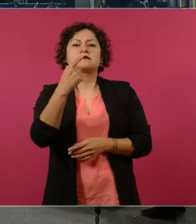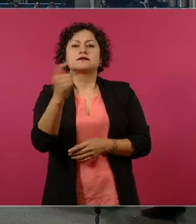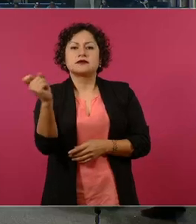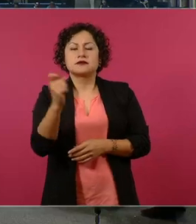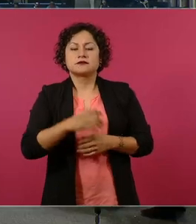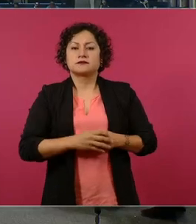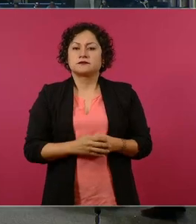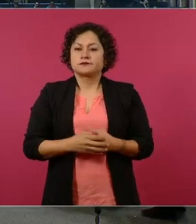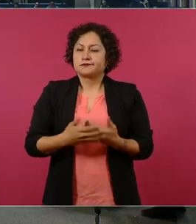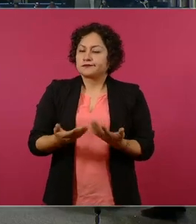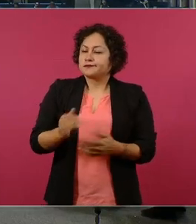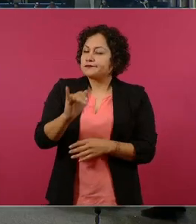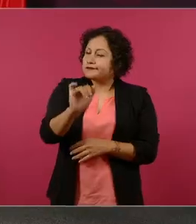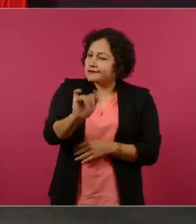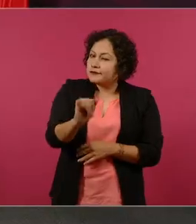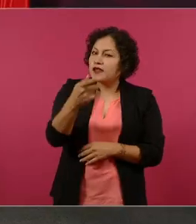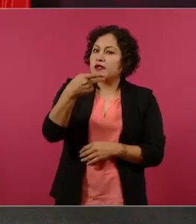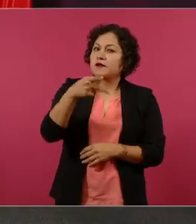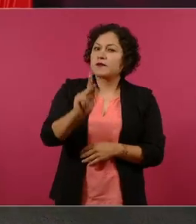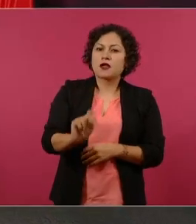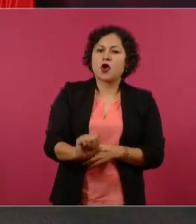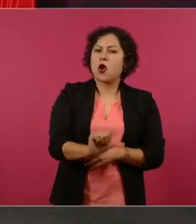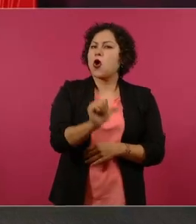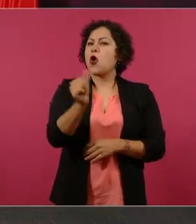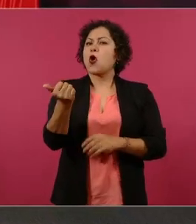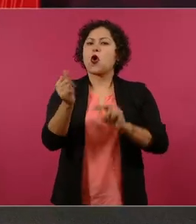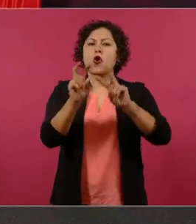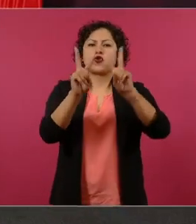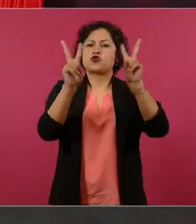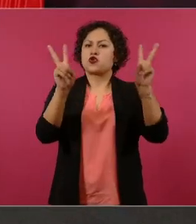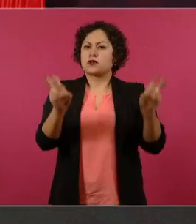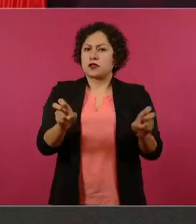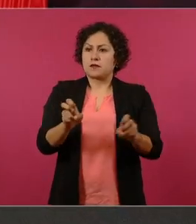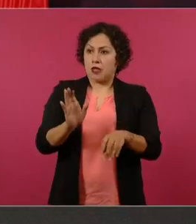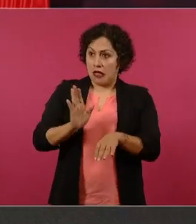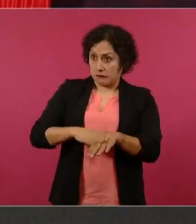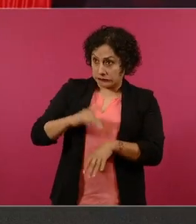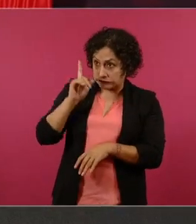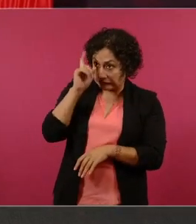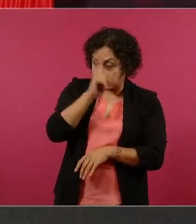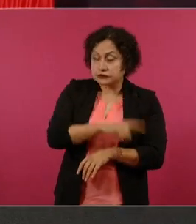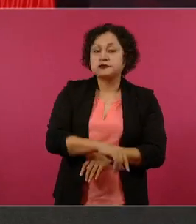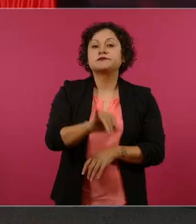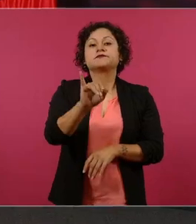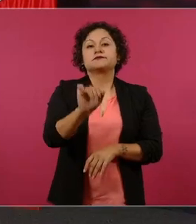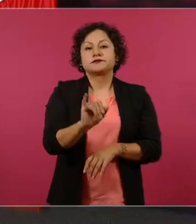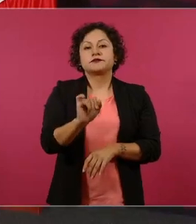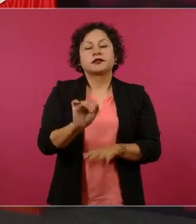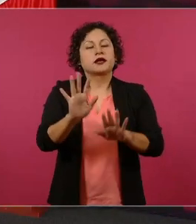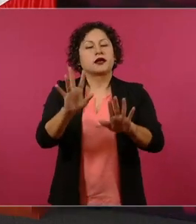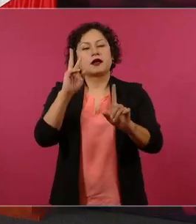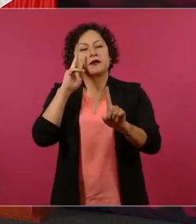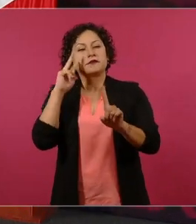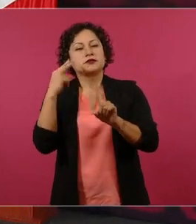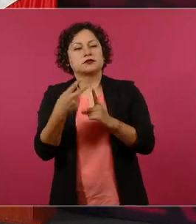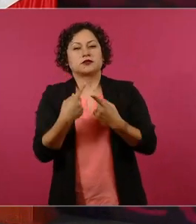es otra situación y eh Este sí Y es una visión distinta a la